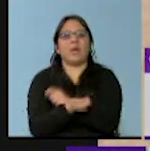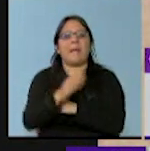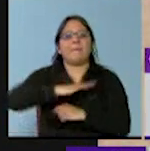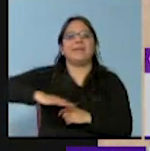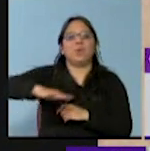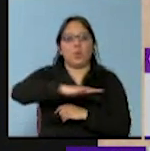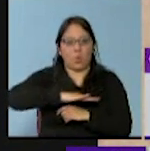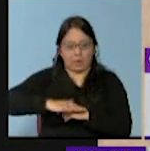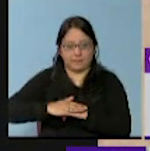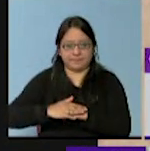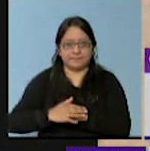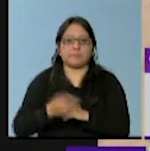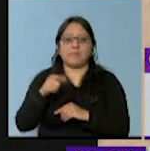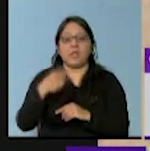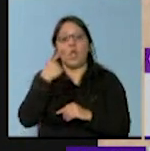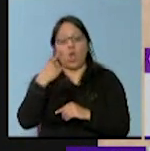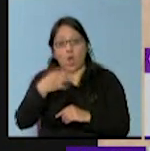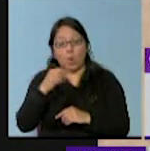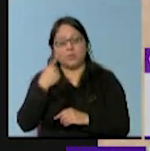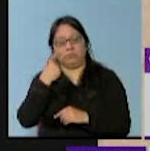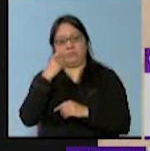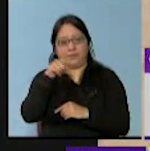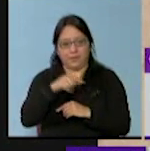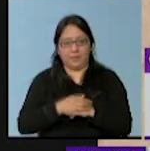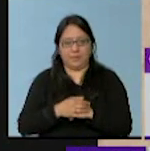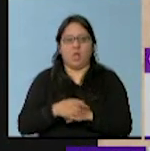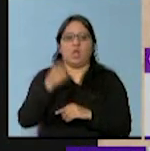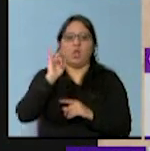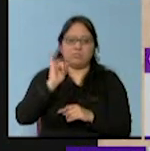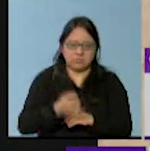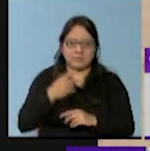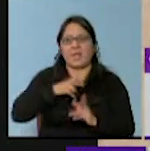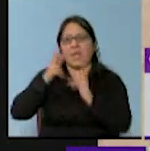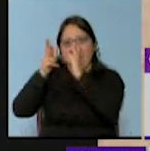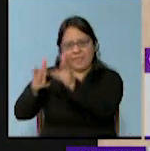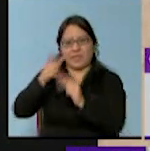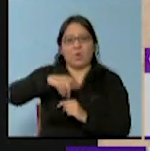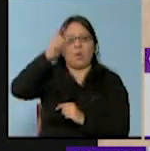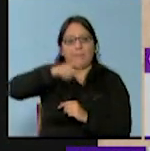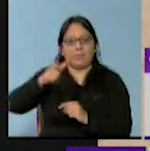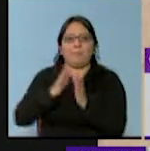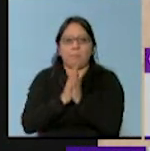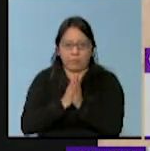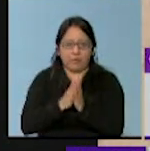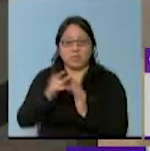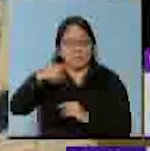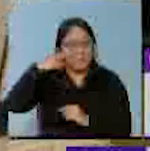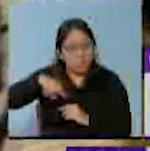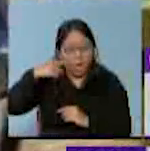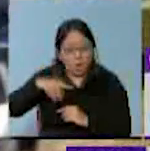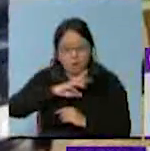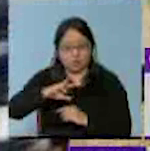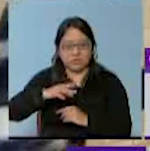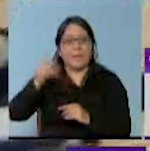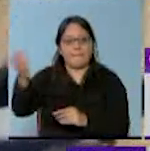y lo único que hemos podido notar pero lo que sí le digo a la gente es que si no conoce esta estación aérea dan a vengas a que sea una foto